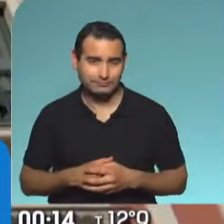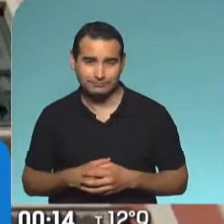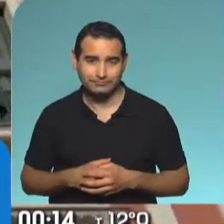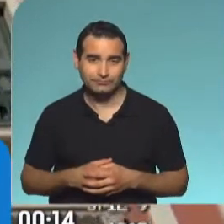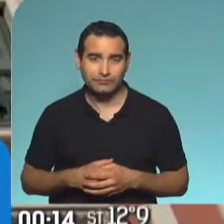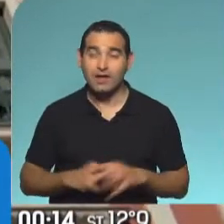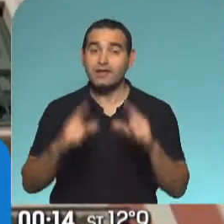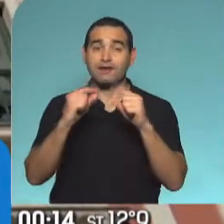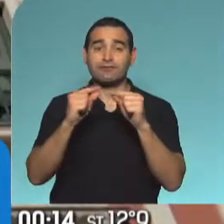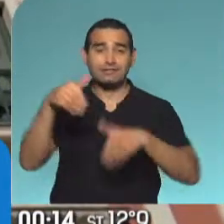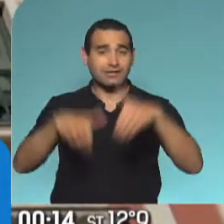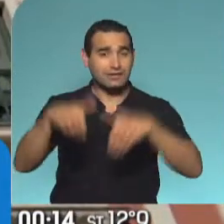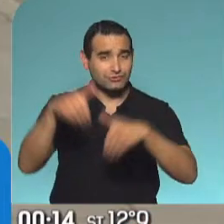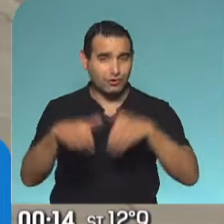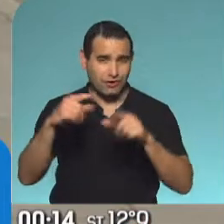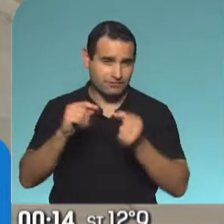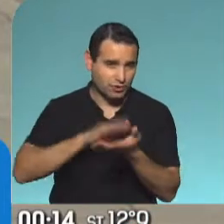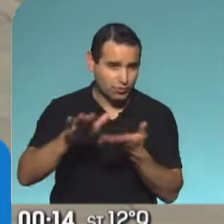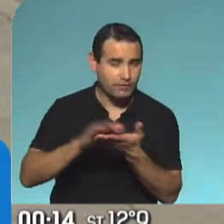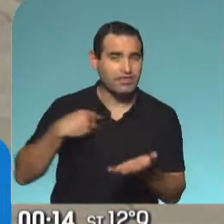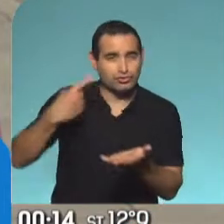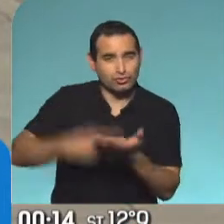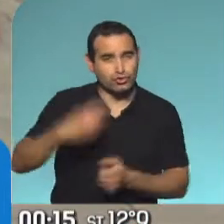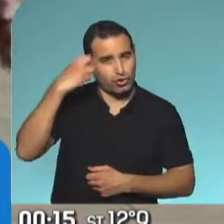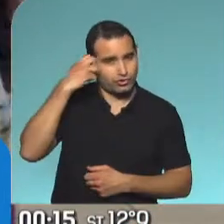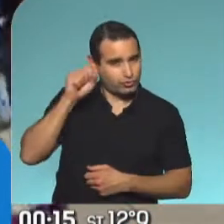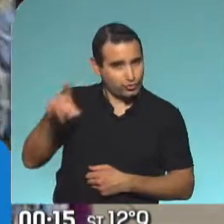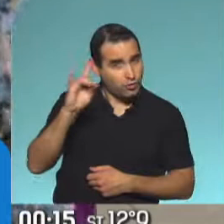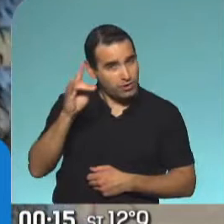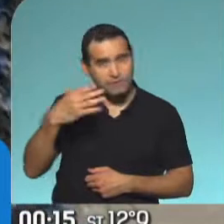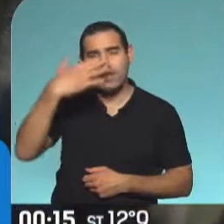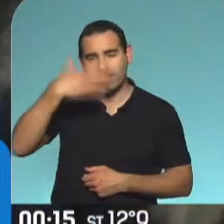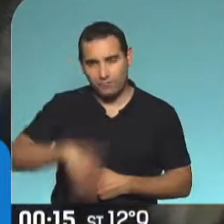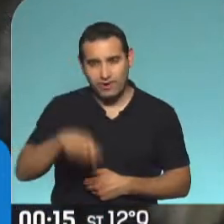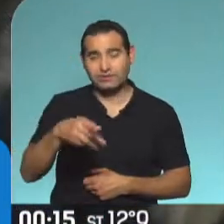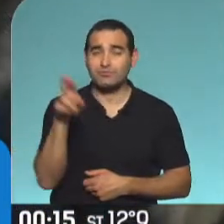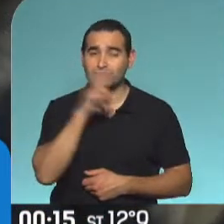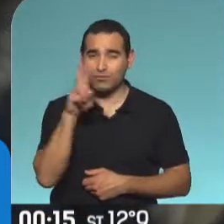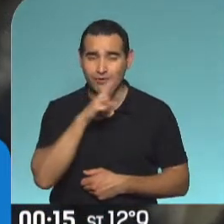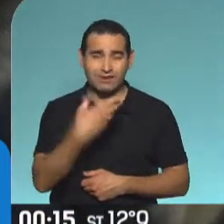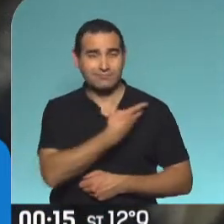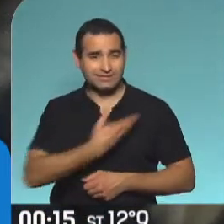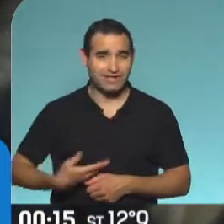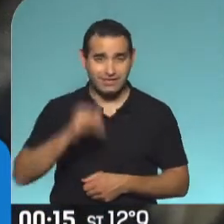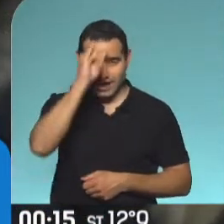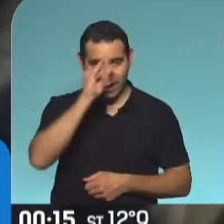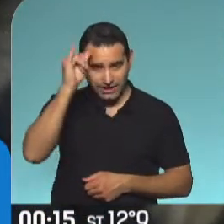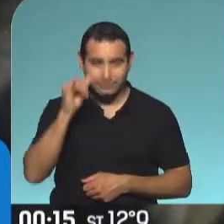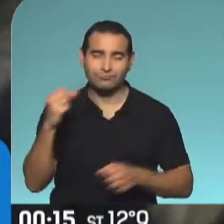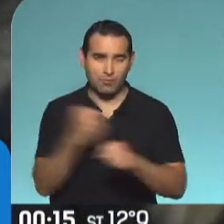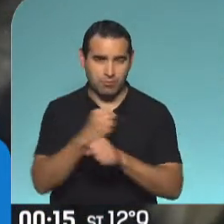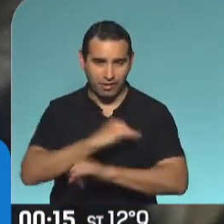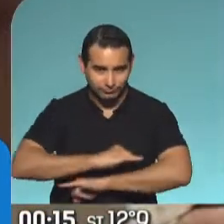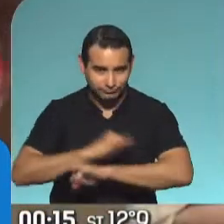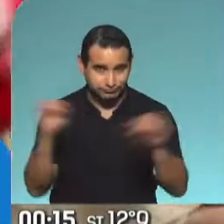La nueva fecha de las elecciones fue fijada por el Congreso de Bolivia y luego promulgada por la presidenta de facto, Jeanine Áñez.